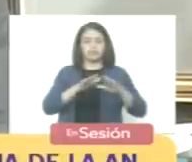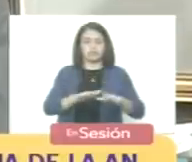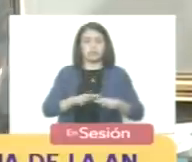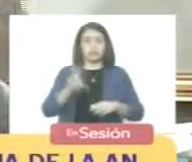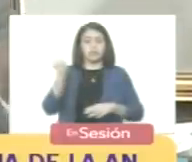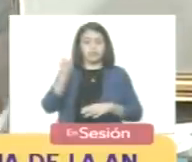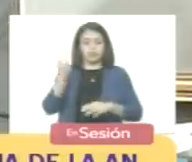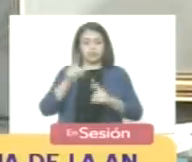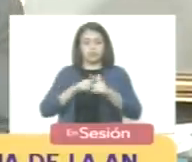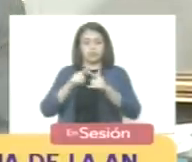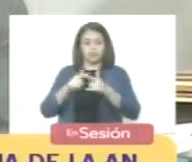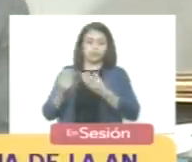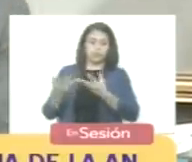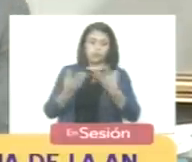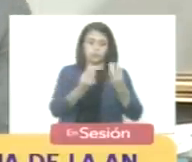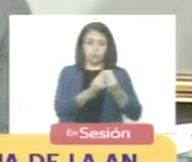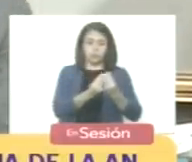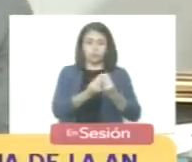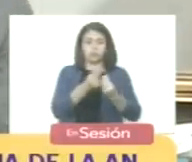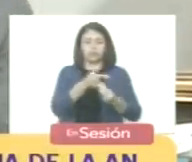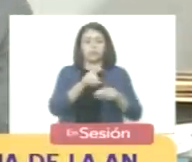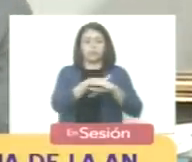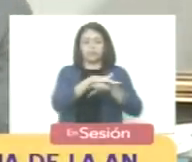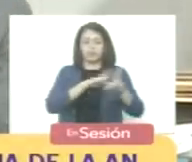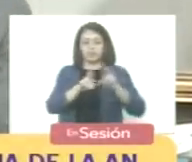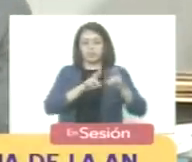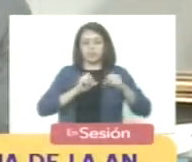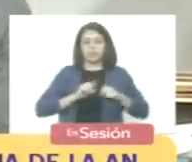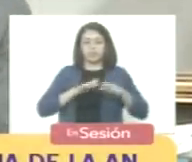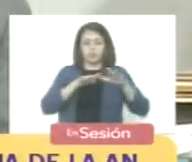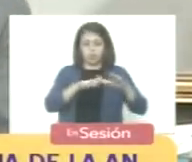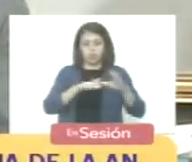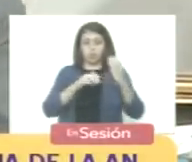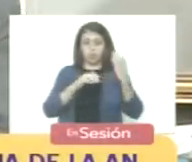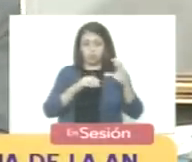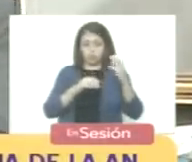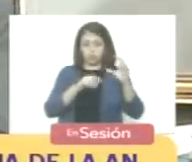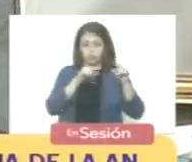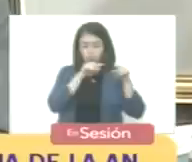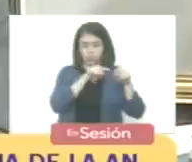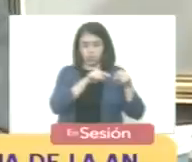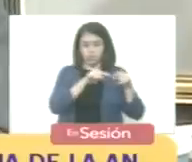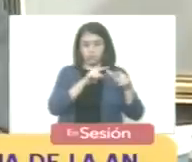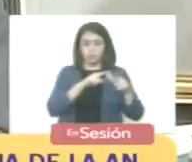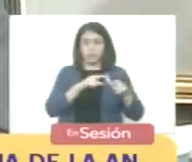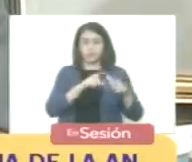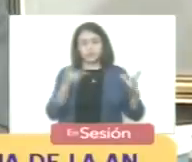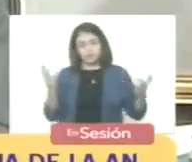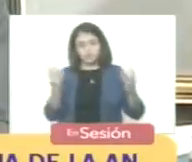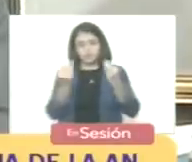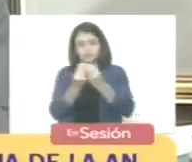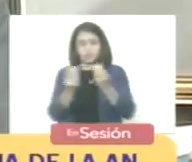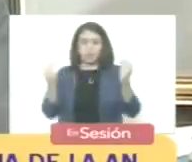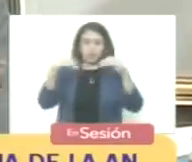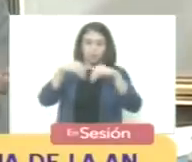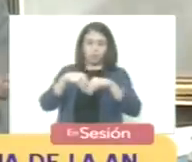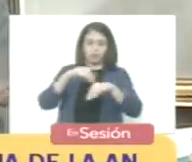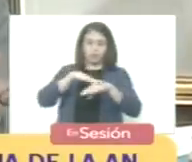de Venezuela y ellos, con el Ministro de Relaciones Exteriores de la República de Colombia, a fin